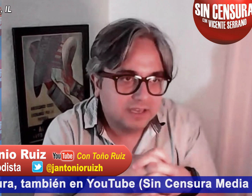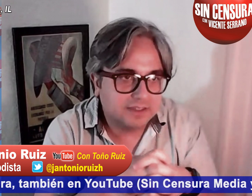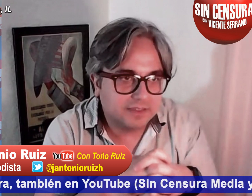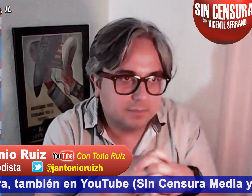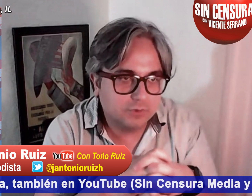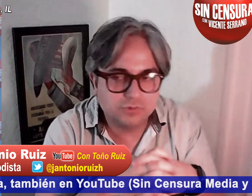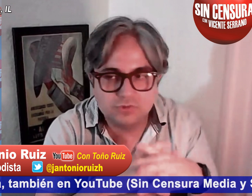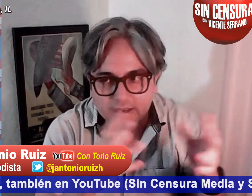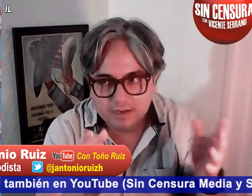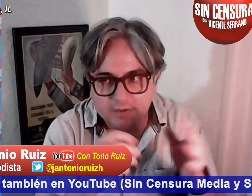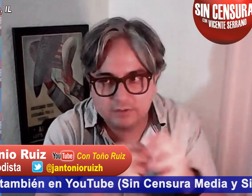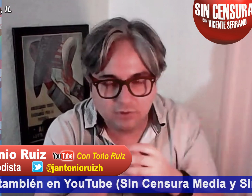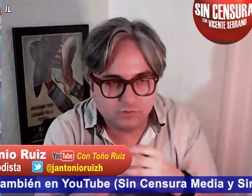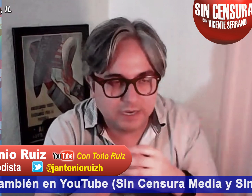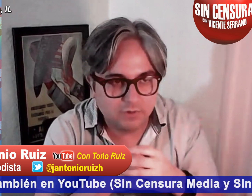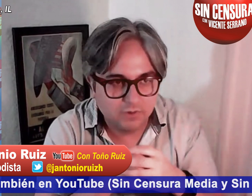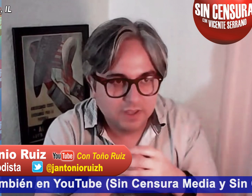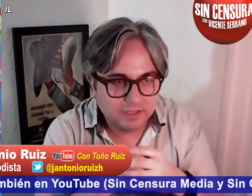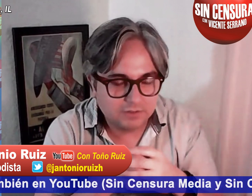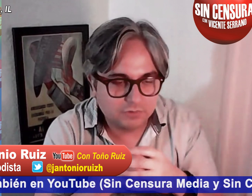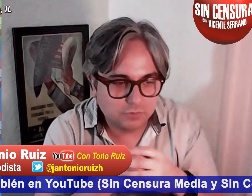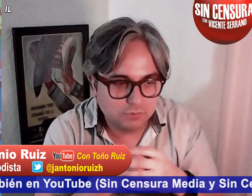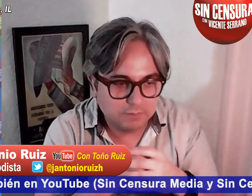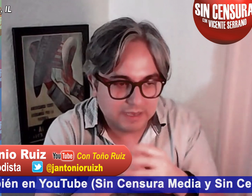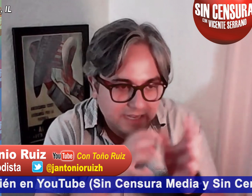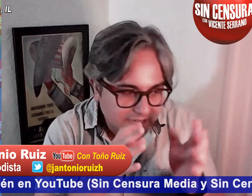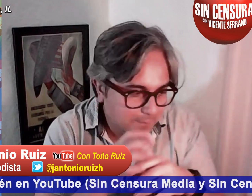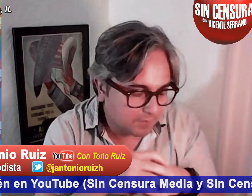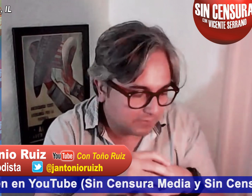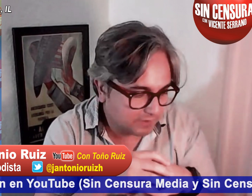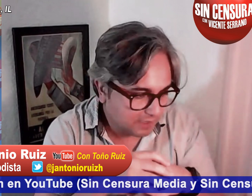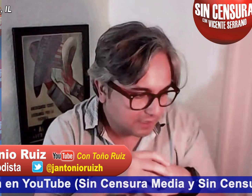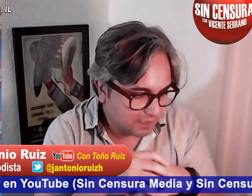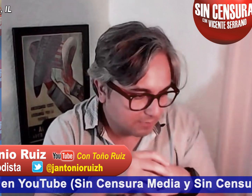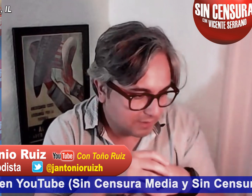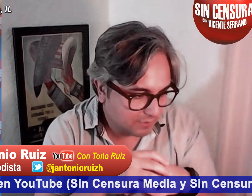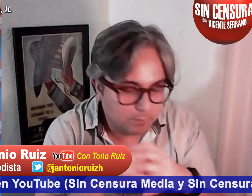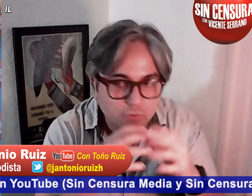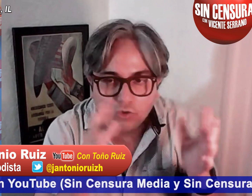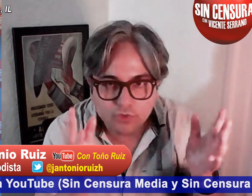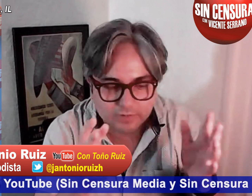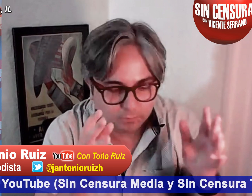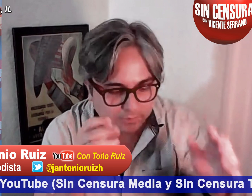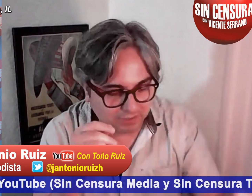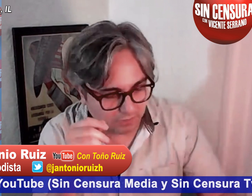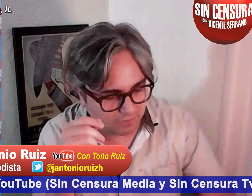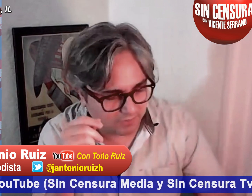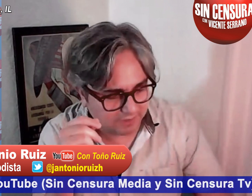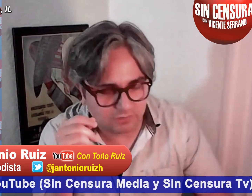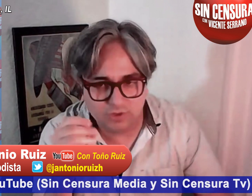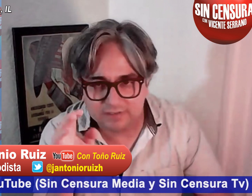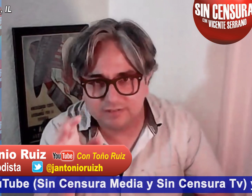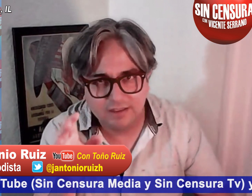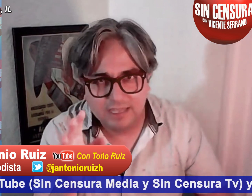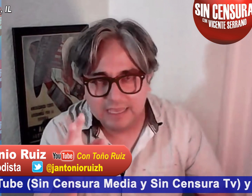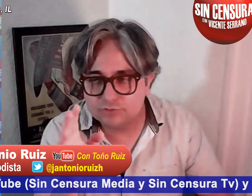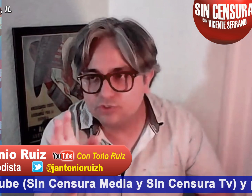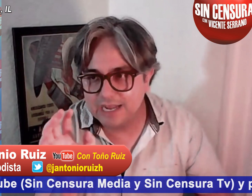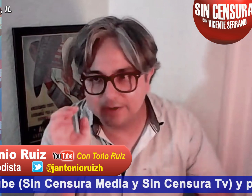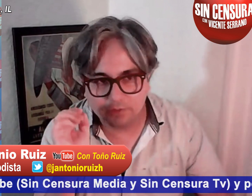imagino que tendremos a Gilberto Lozano en su mañanera, pues, hablando puro odio al respecto, ¿no? Esto